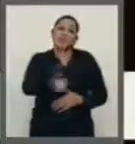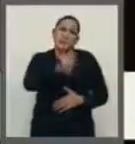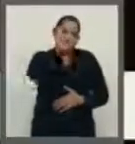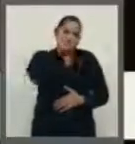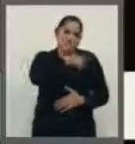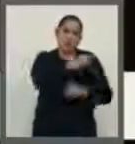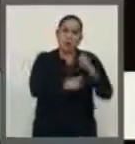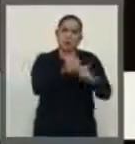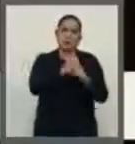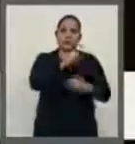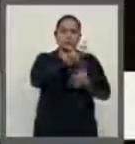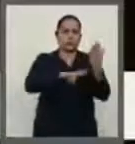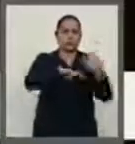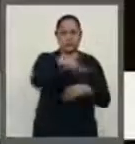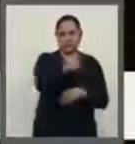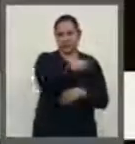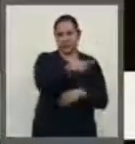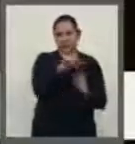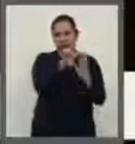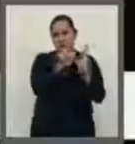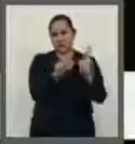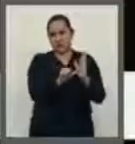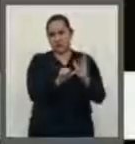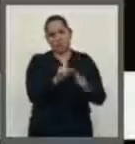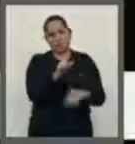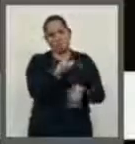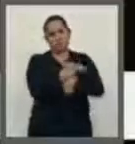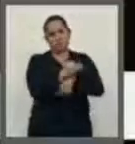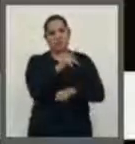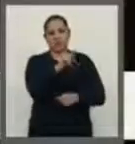transitorio. Ese es el tamaño de la